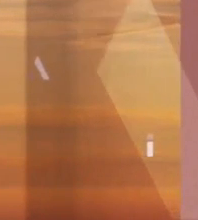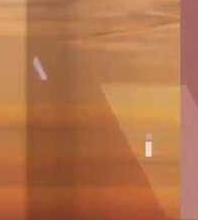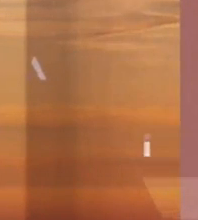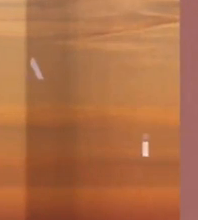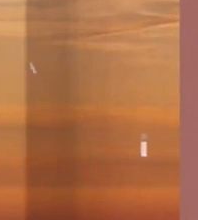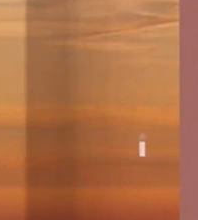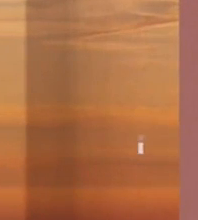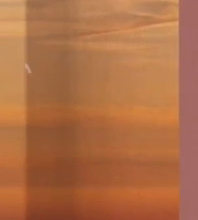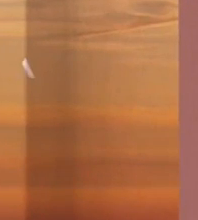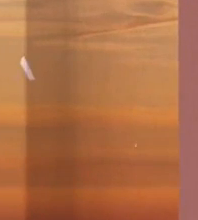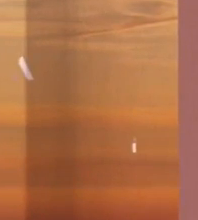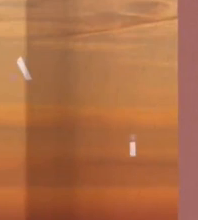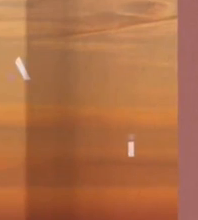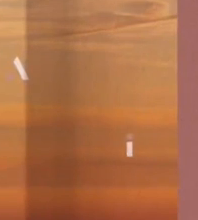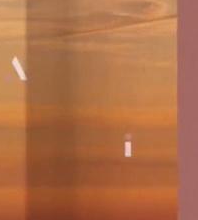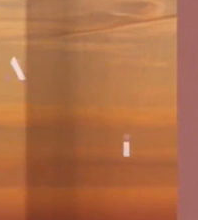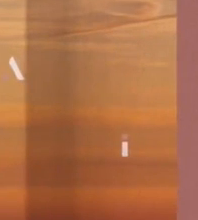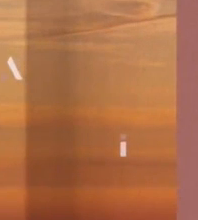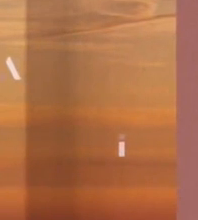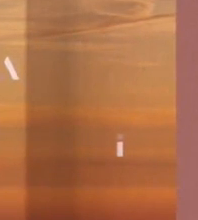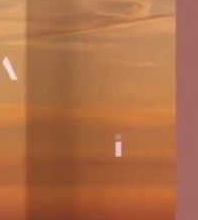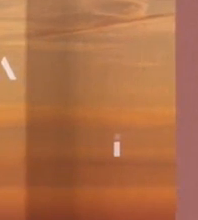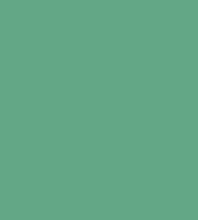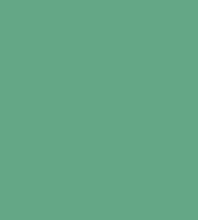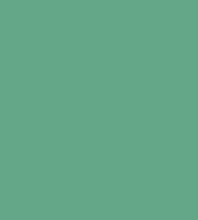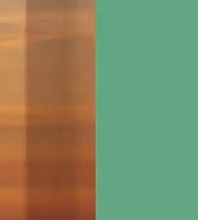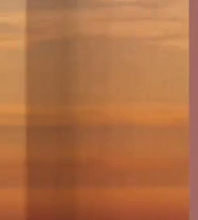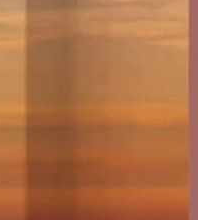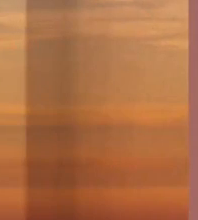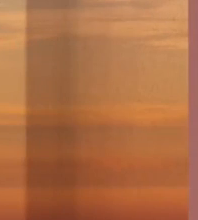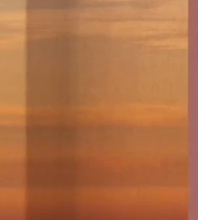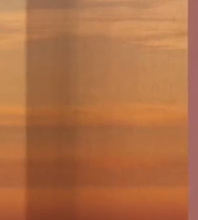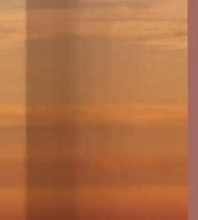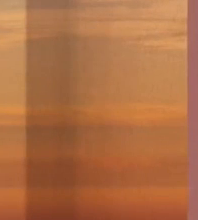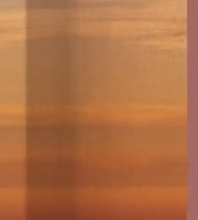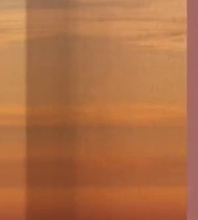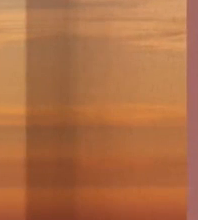Llega al club con el combo, rápido, la vi lejos.